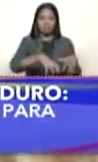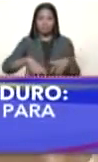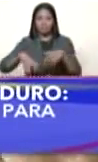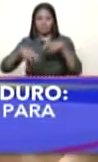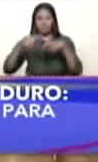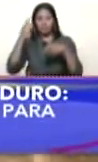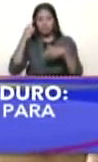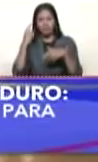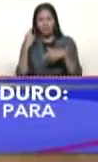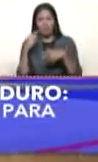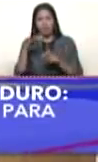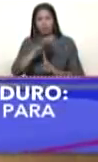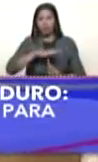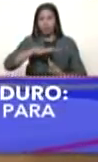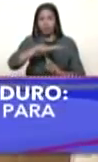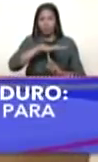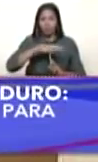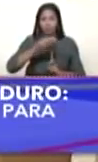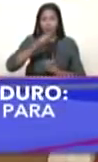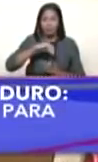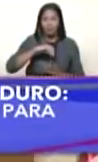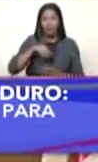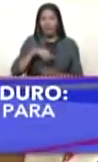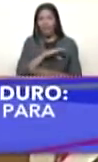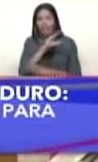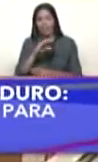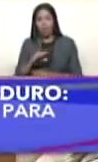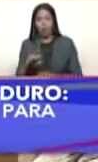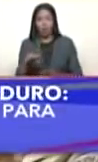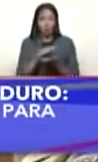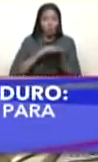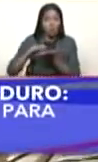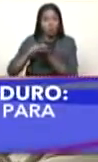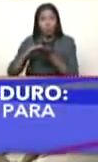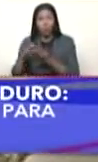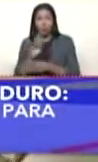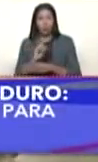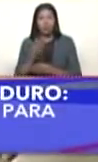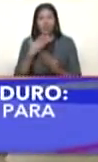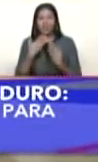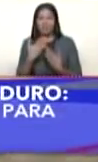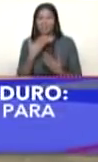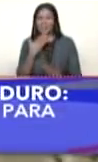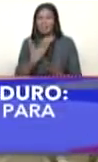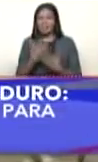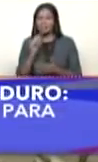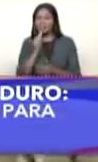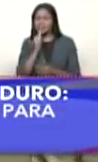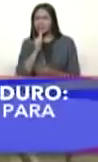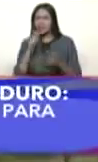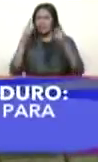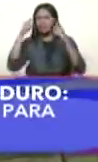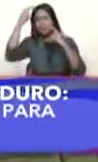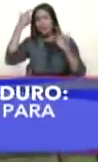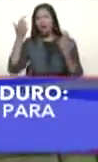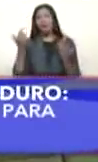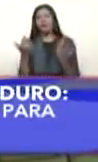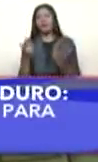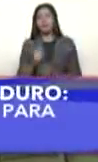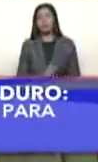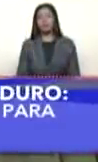y el ecosistema de nuestras costas se recuperó. ¿Gracias a quién? A